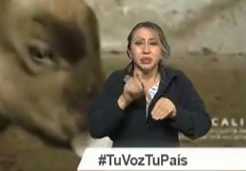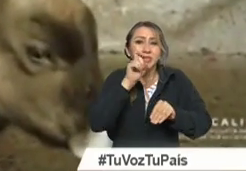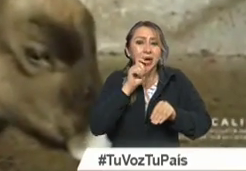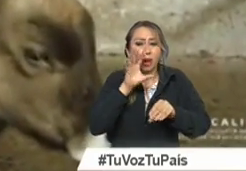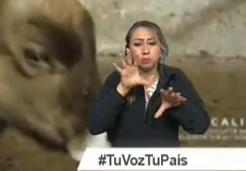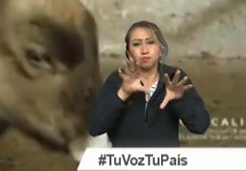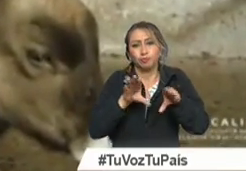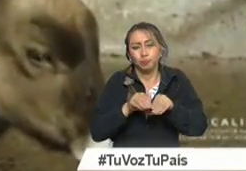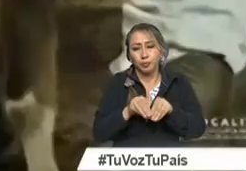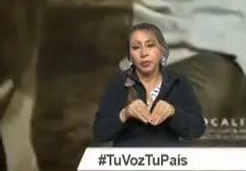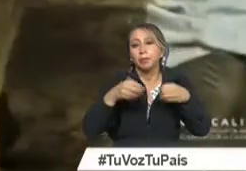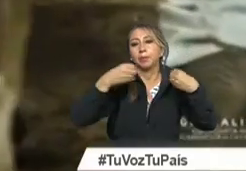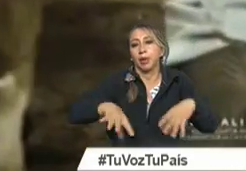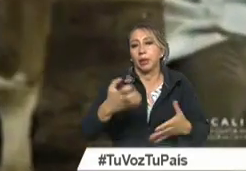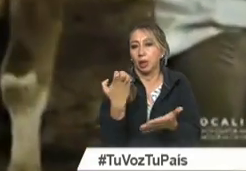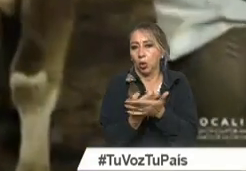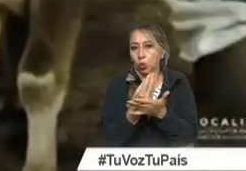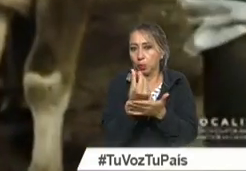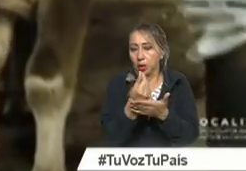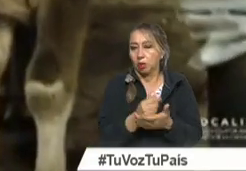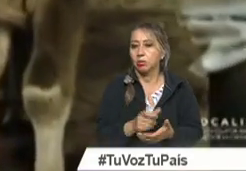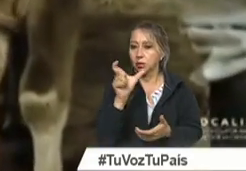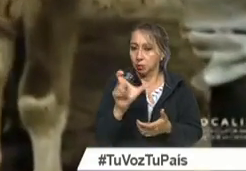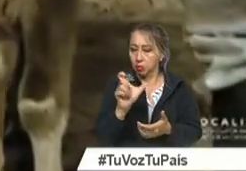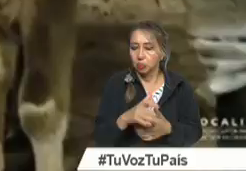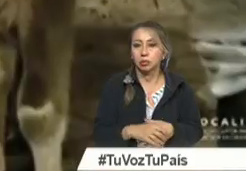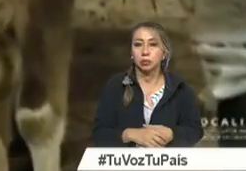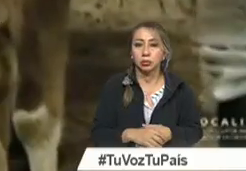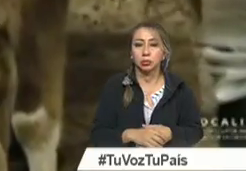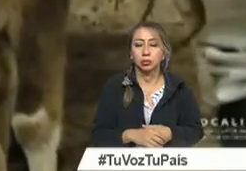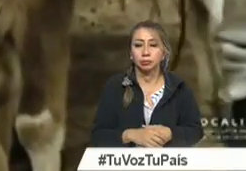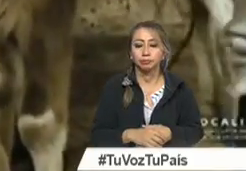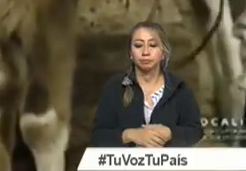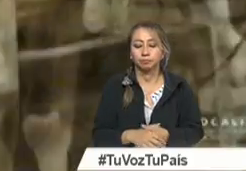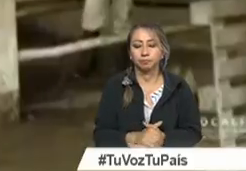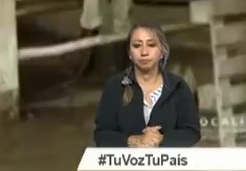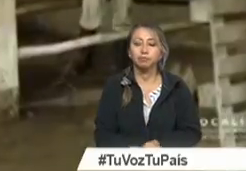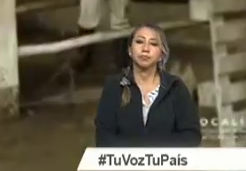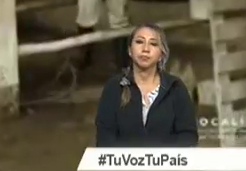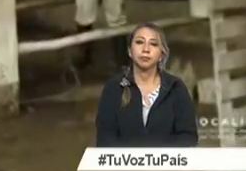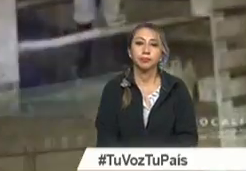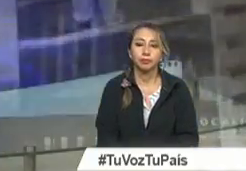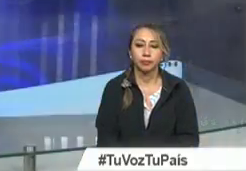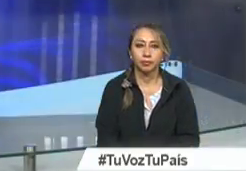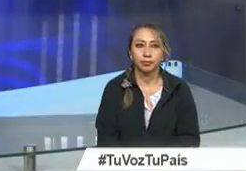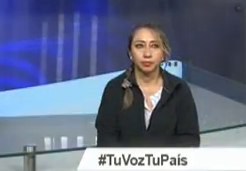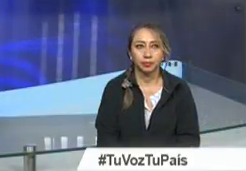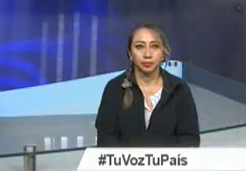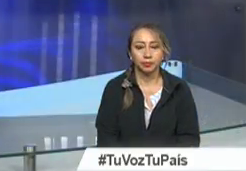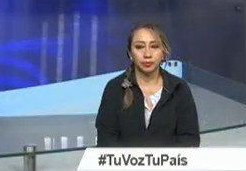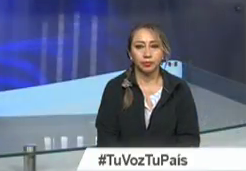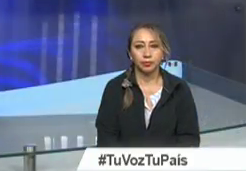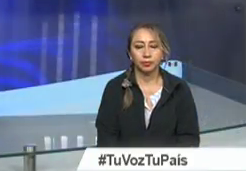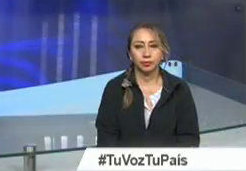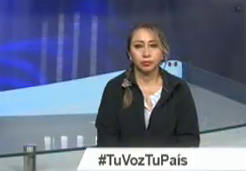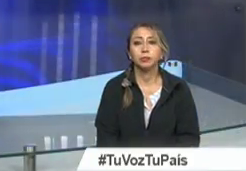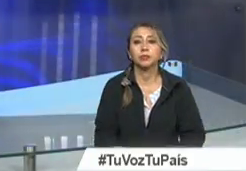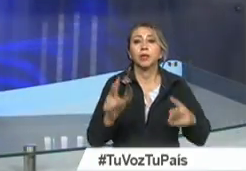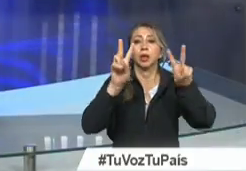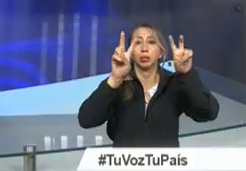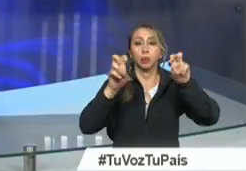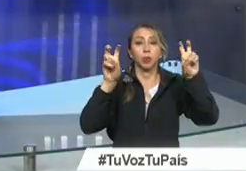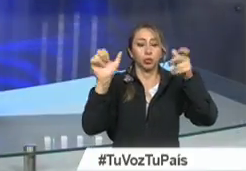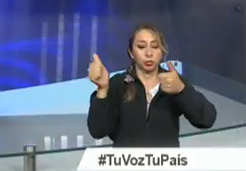ende pérdidas económicas para los productores luisa andrade noticiero ciudadano revisamos otros